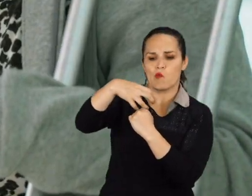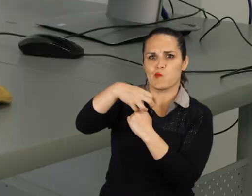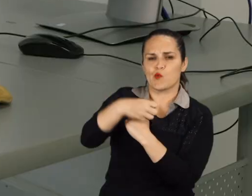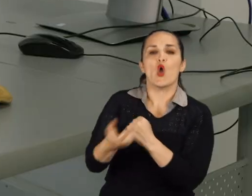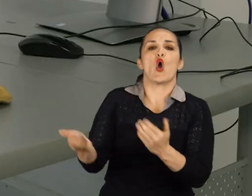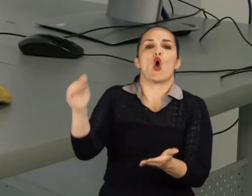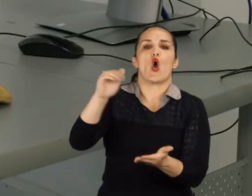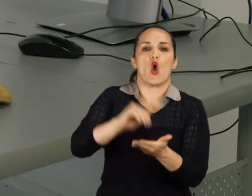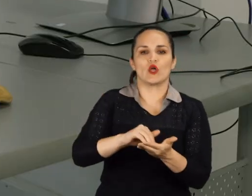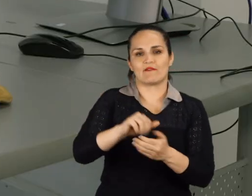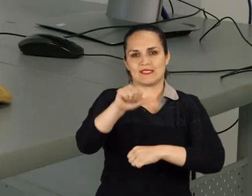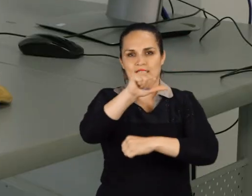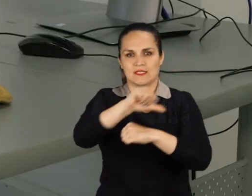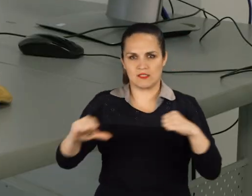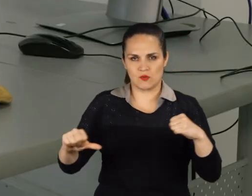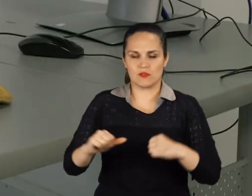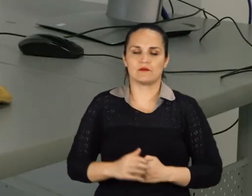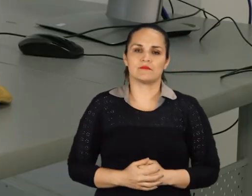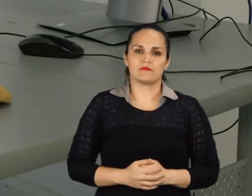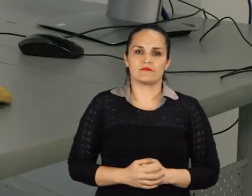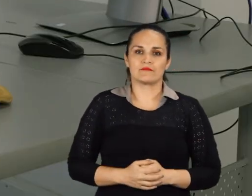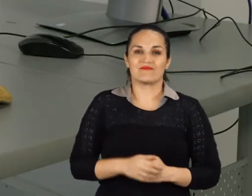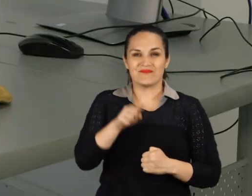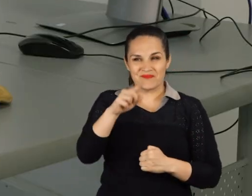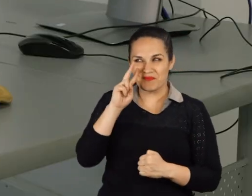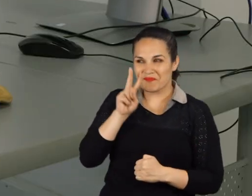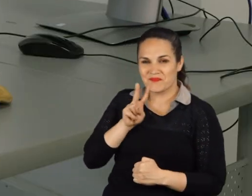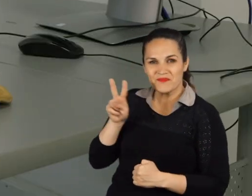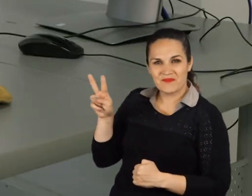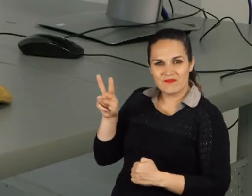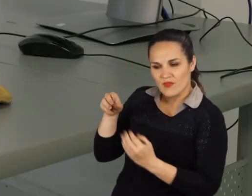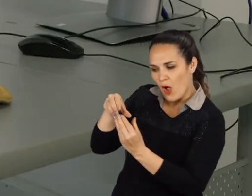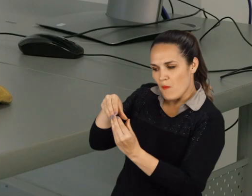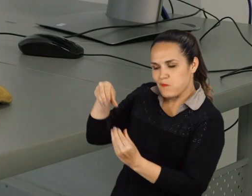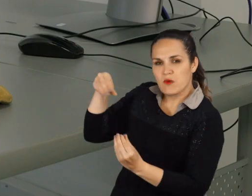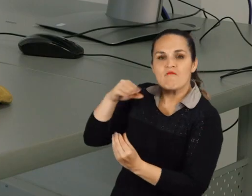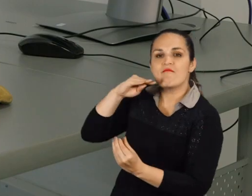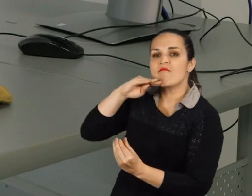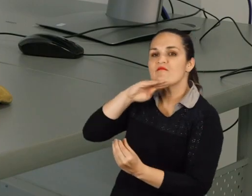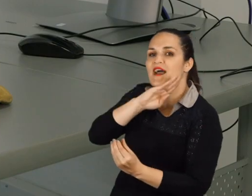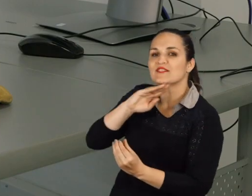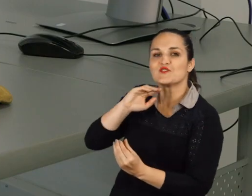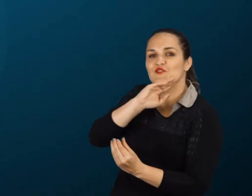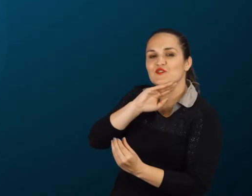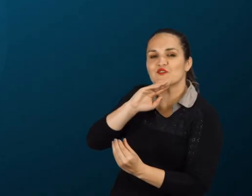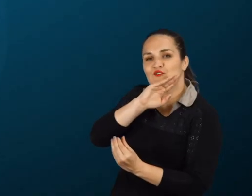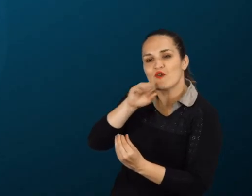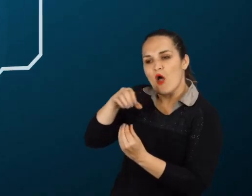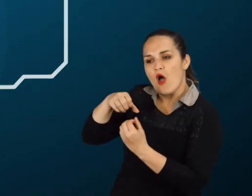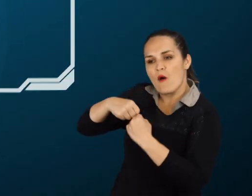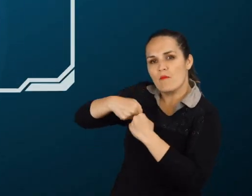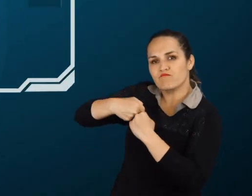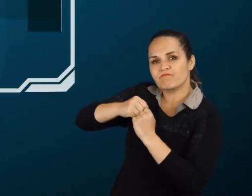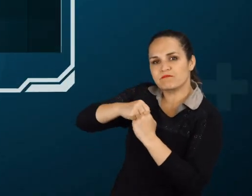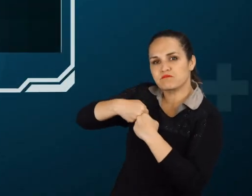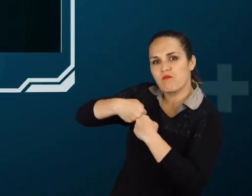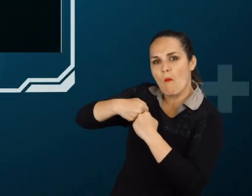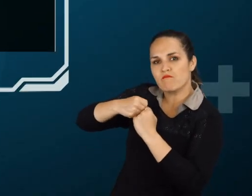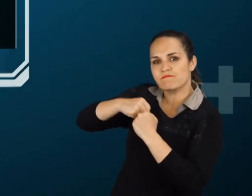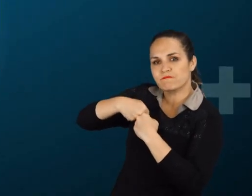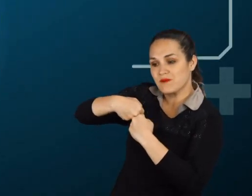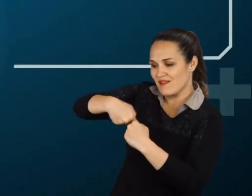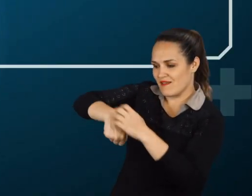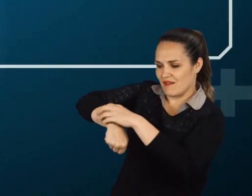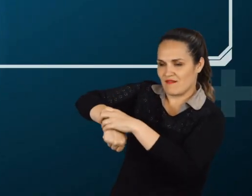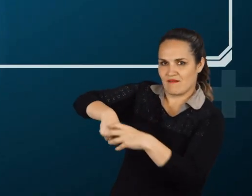utilizamos, y esto es un molde esquemático, un aparato prostésico que reemplazaba la